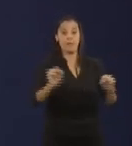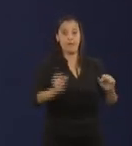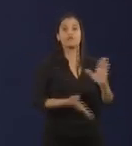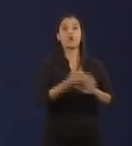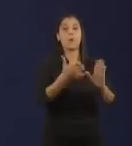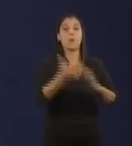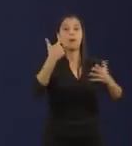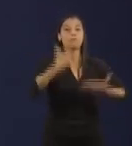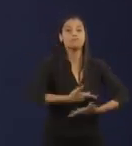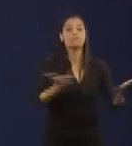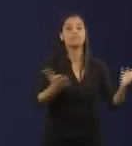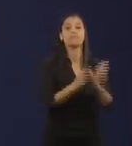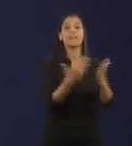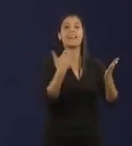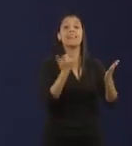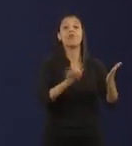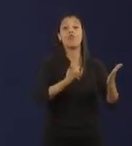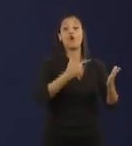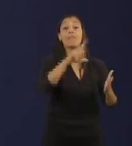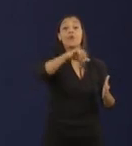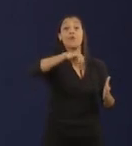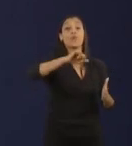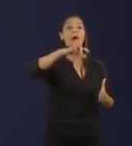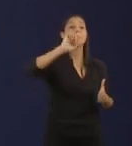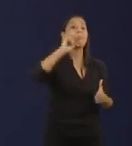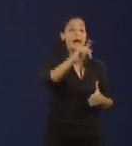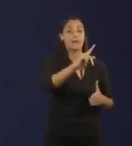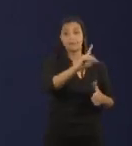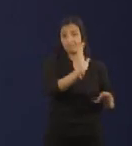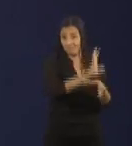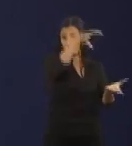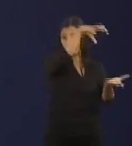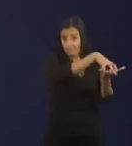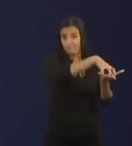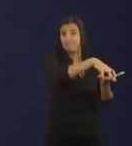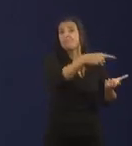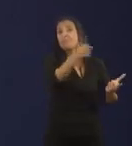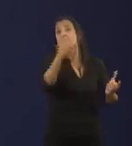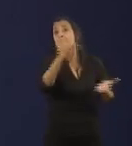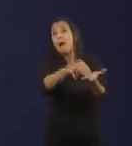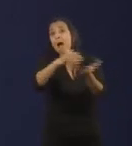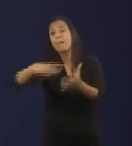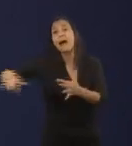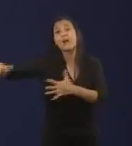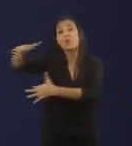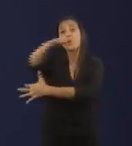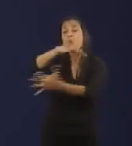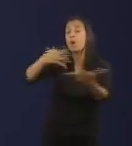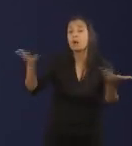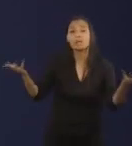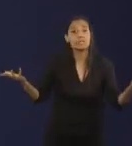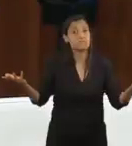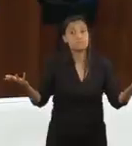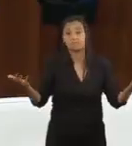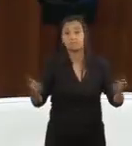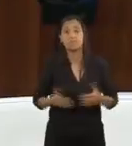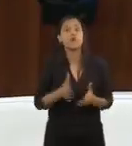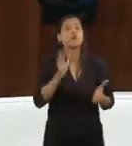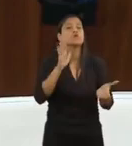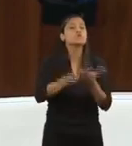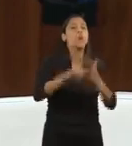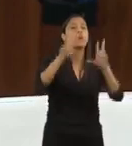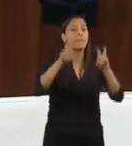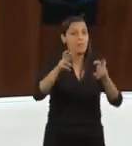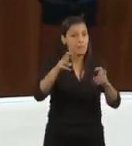presentación en el lun Park todo lo demás son habladurías son especulaciones pedido de las